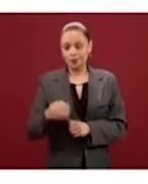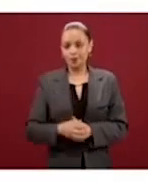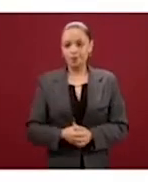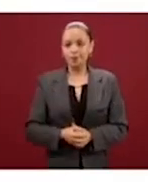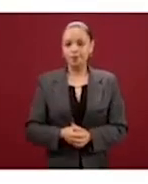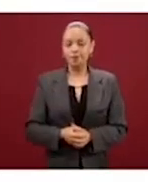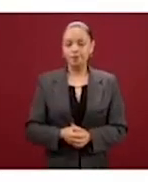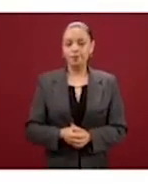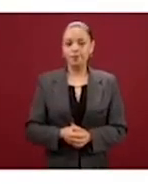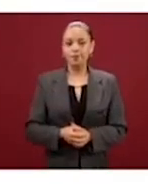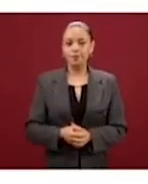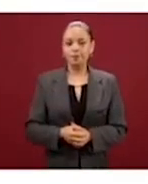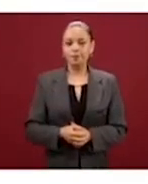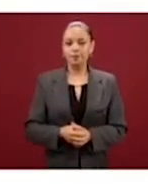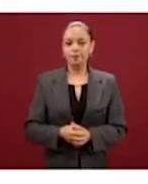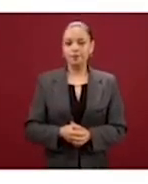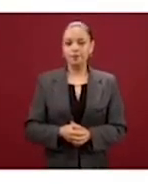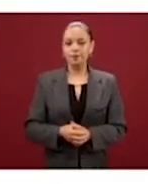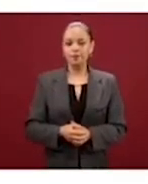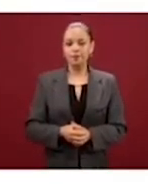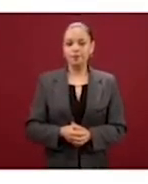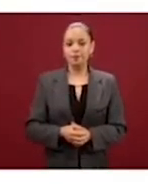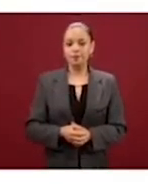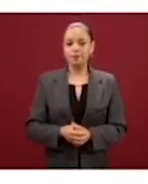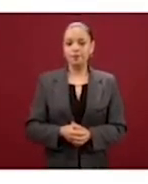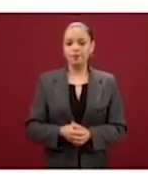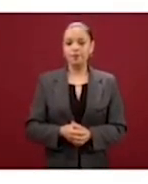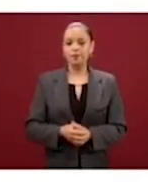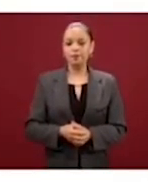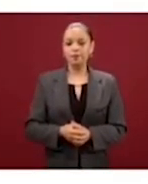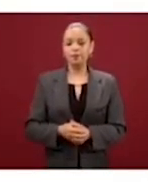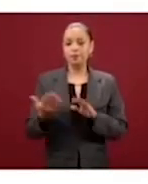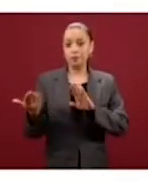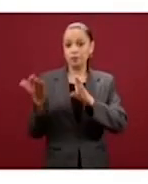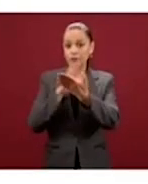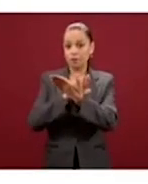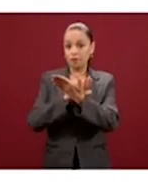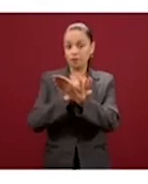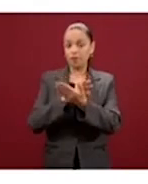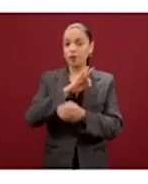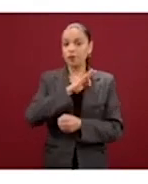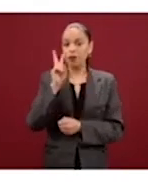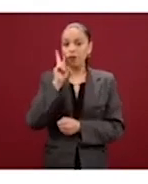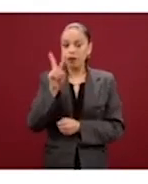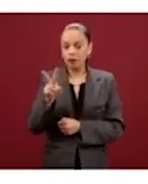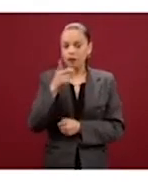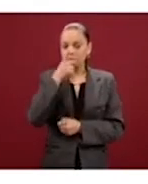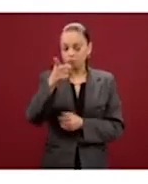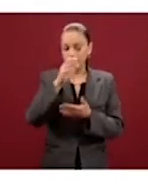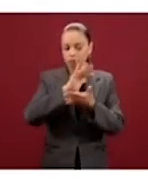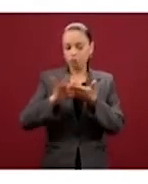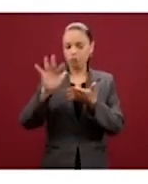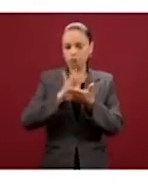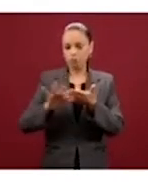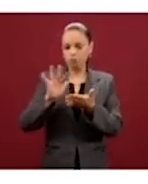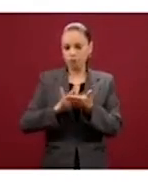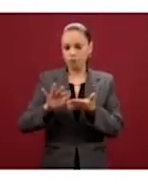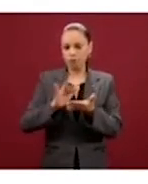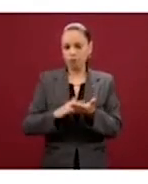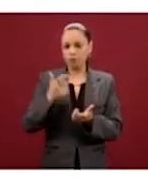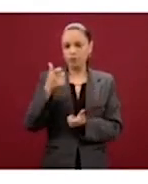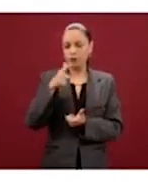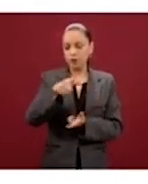5.999.999. Al reverso aparecen todas las condiciones, aparece que es una cooperación para